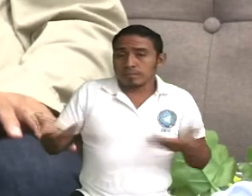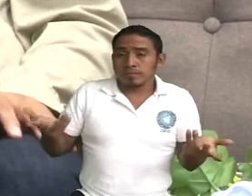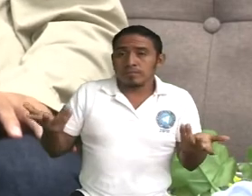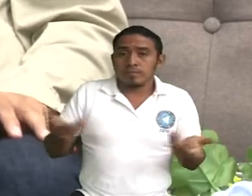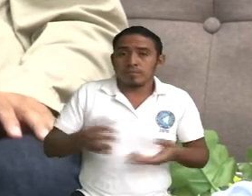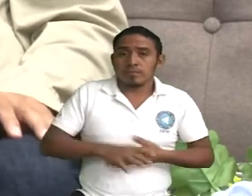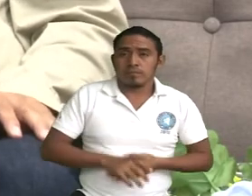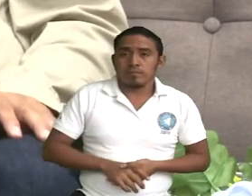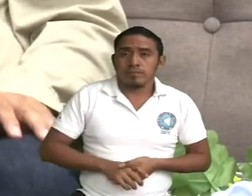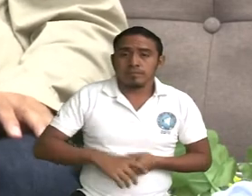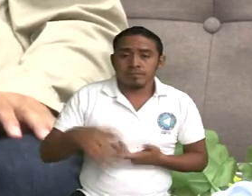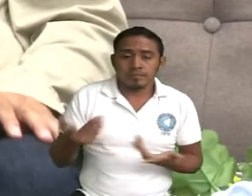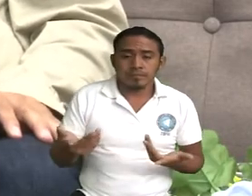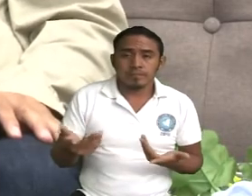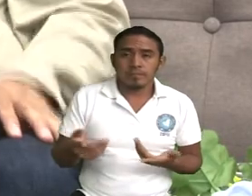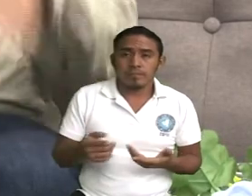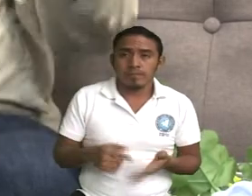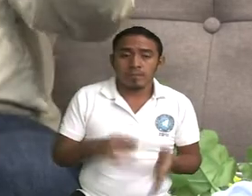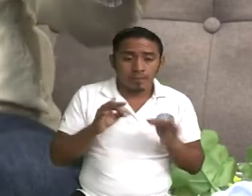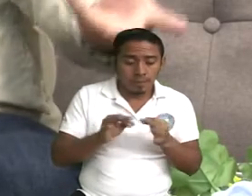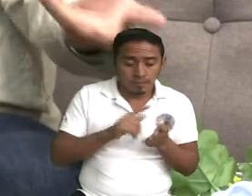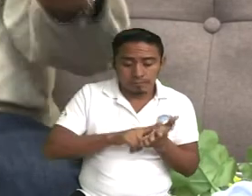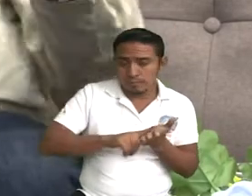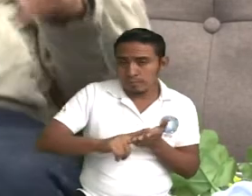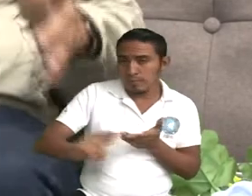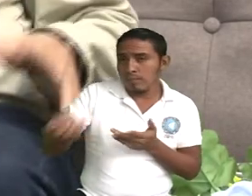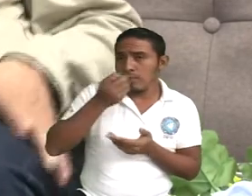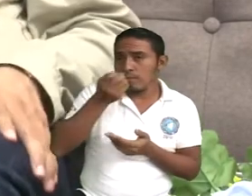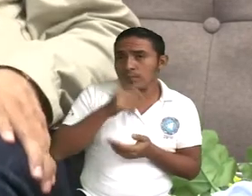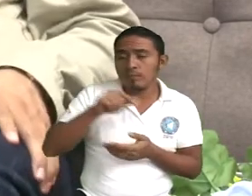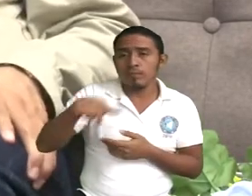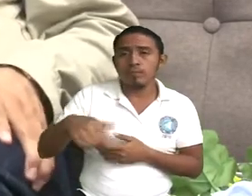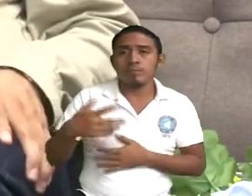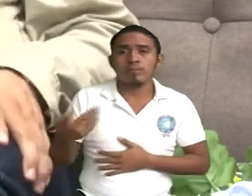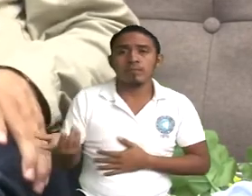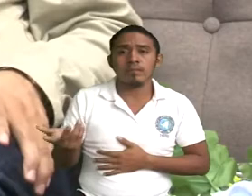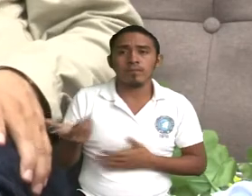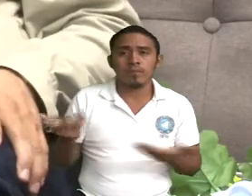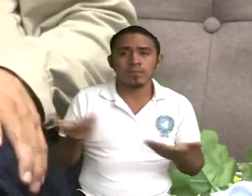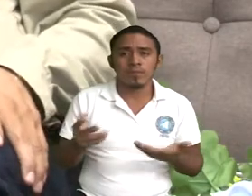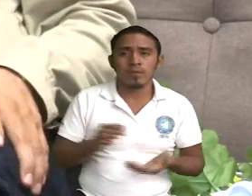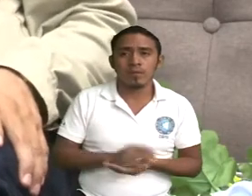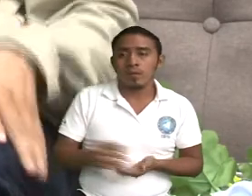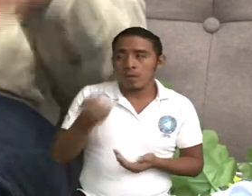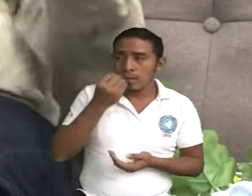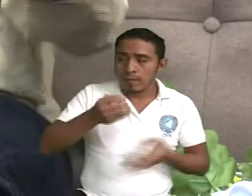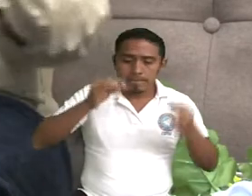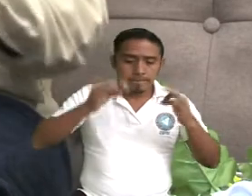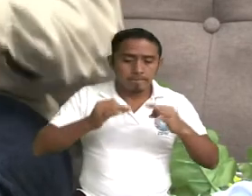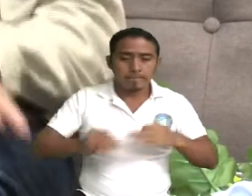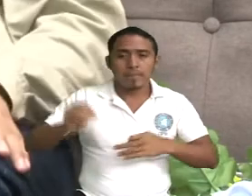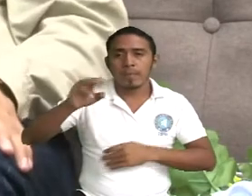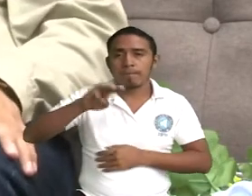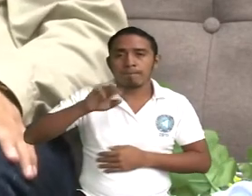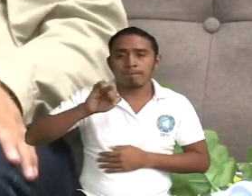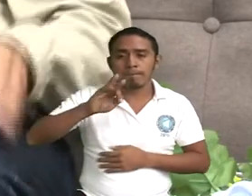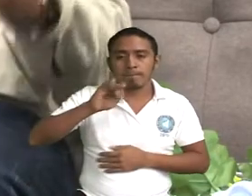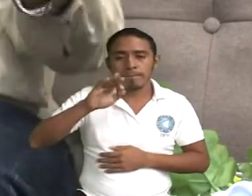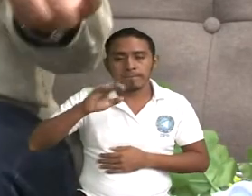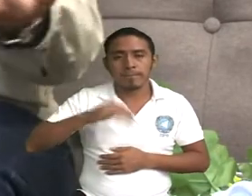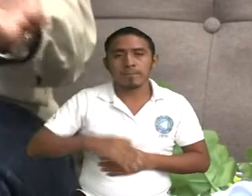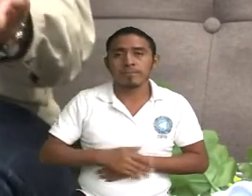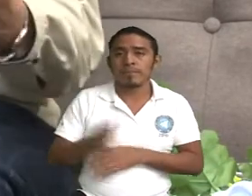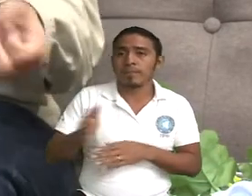que tiene que ver con inocuidad de alimentos, ahí está el sistema de la calidad del MIFIC también incluido.